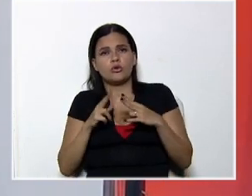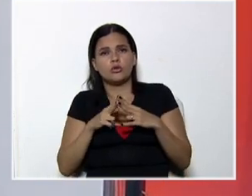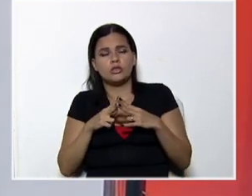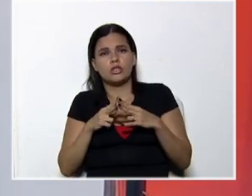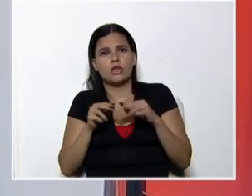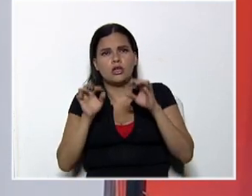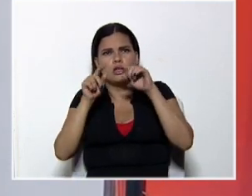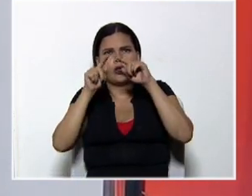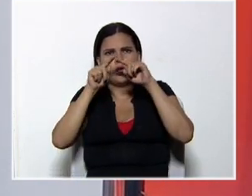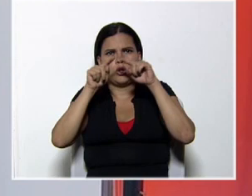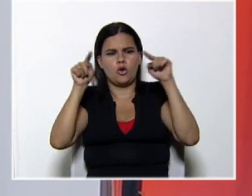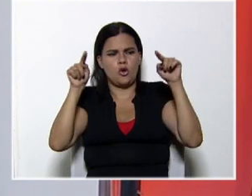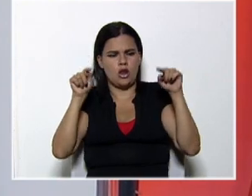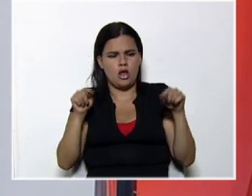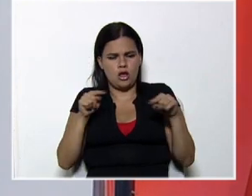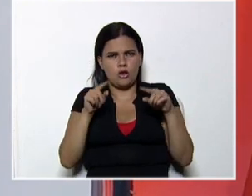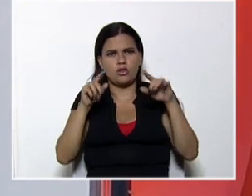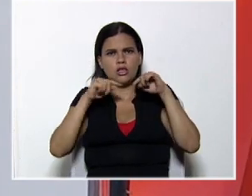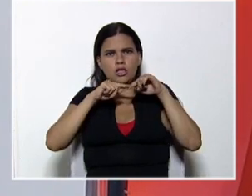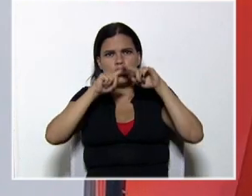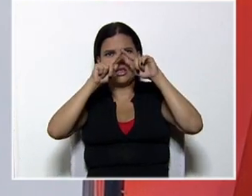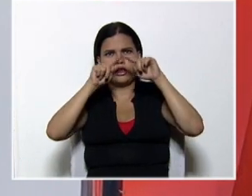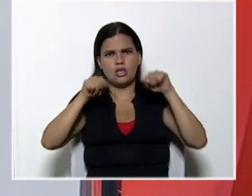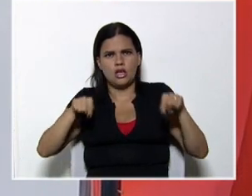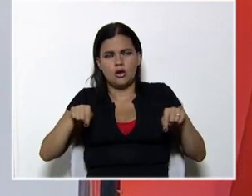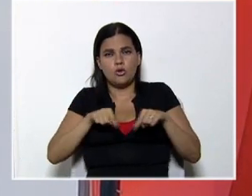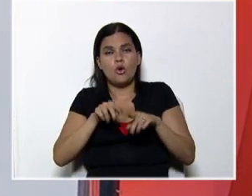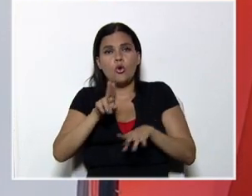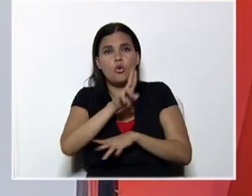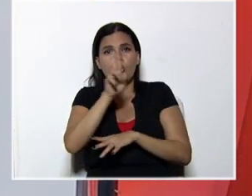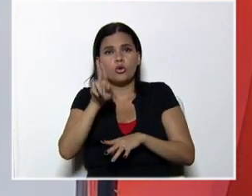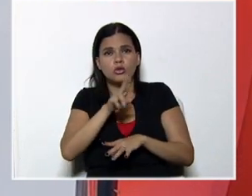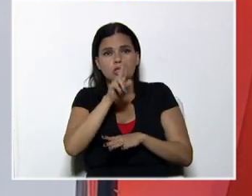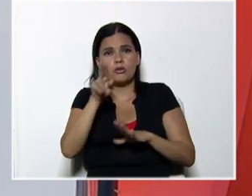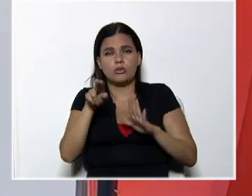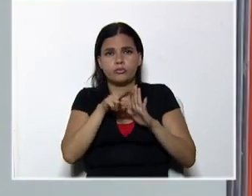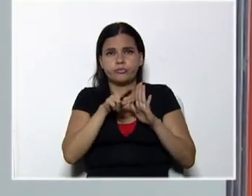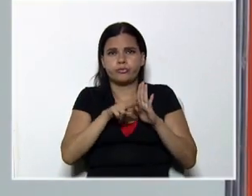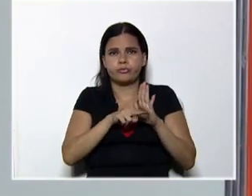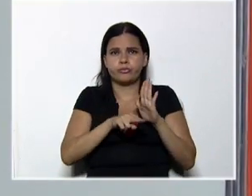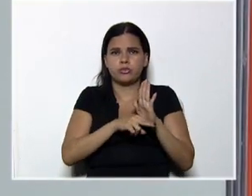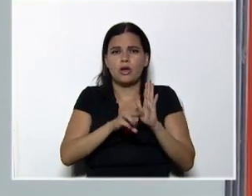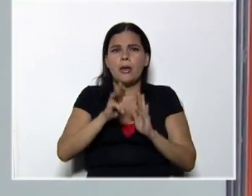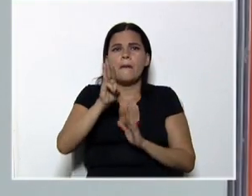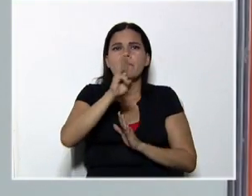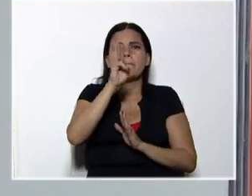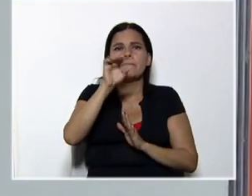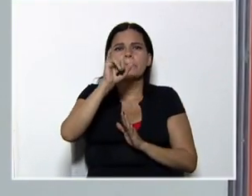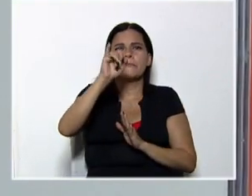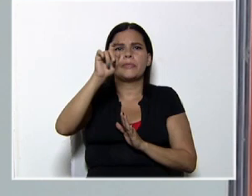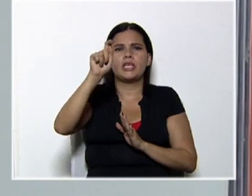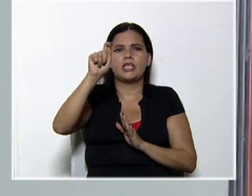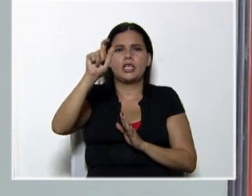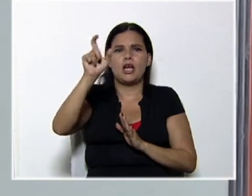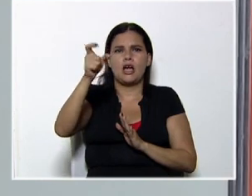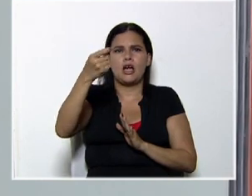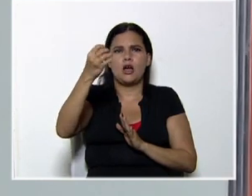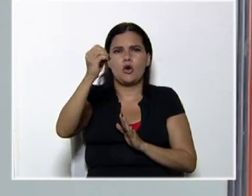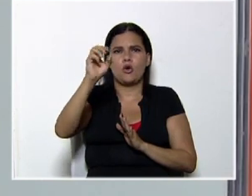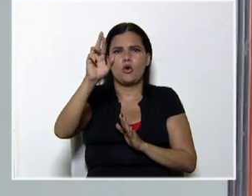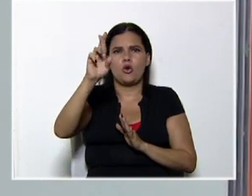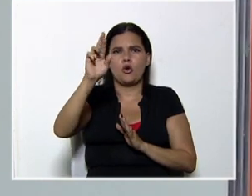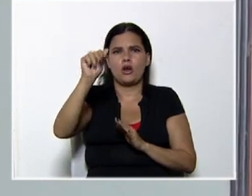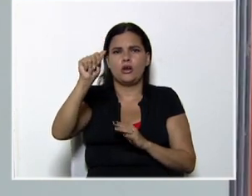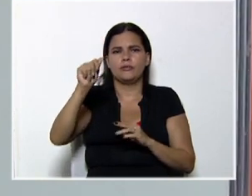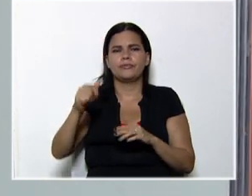teorema de Pitágoras, que consiste en la hipotenusa al cuadrado es igual al